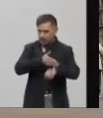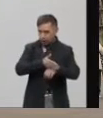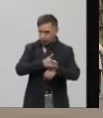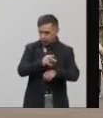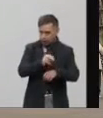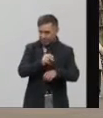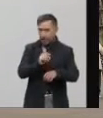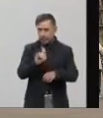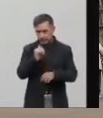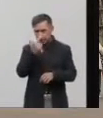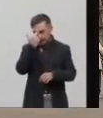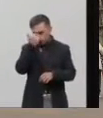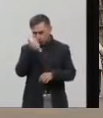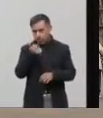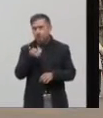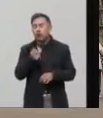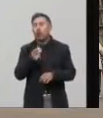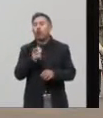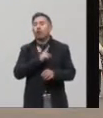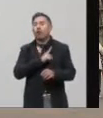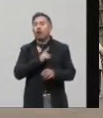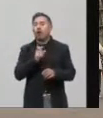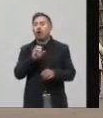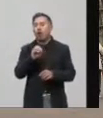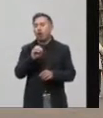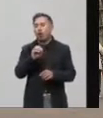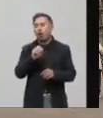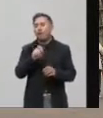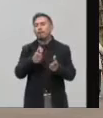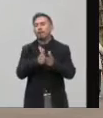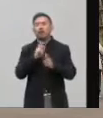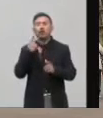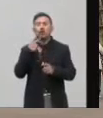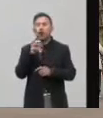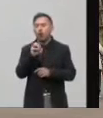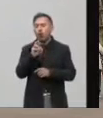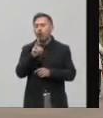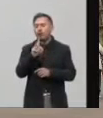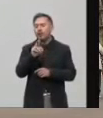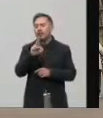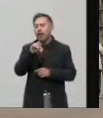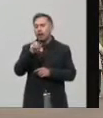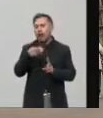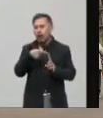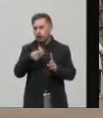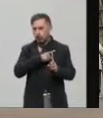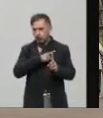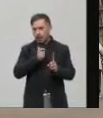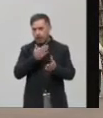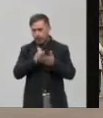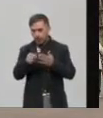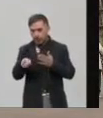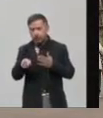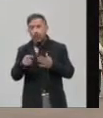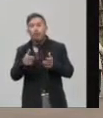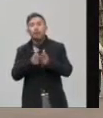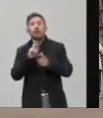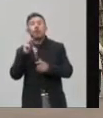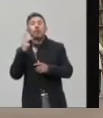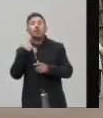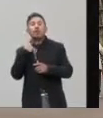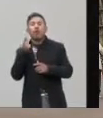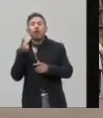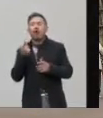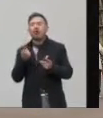está afectando únicamente la parte ordinaria de un partido político, la afectación que cometió este partido político fue en el